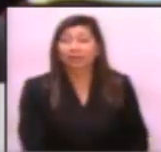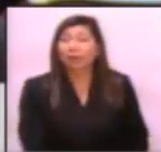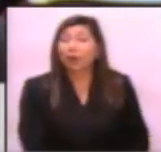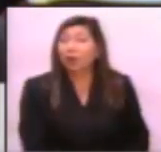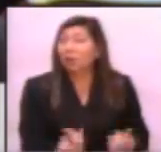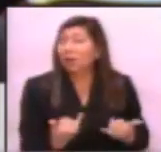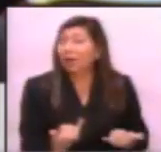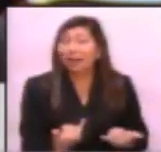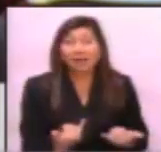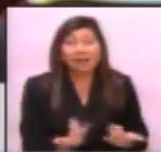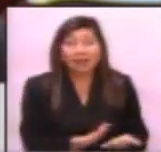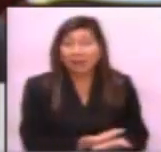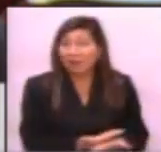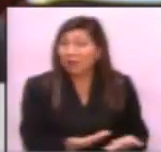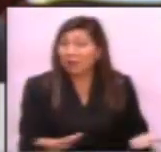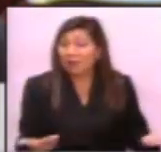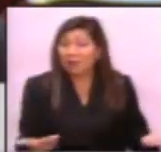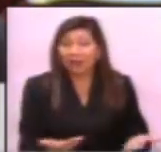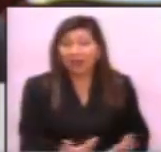Como esto no sucedió,